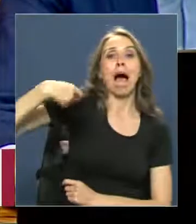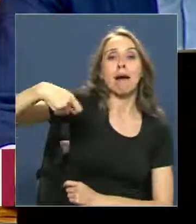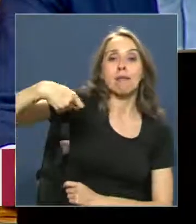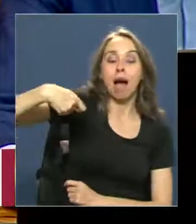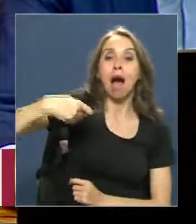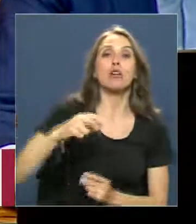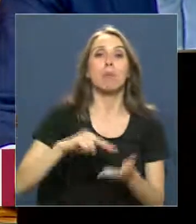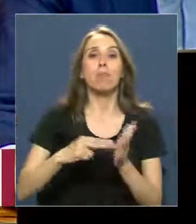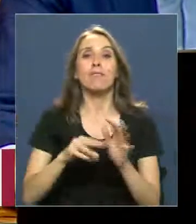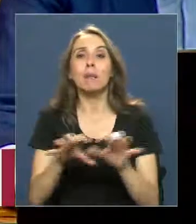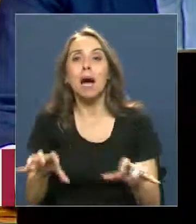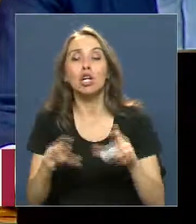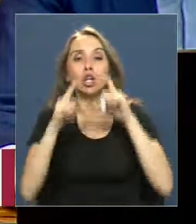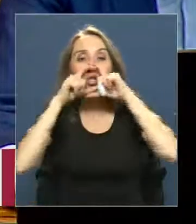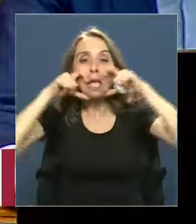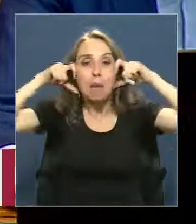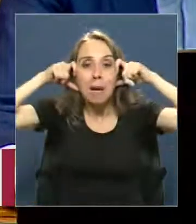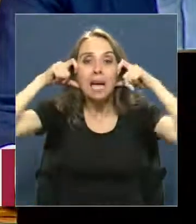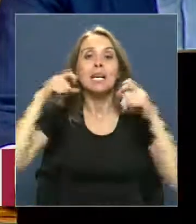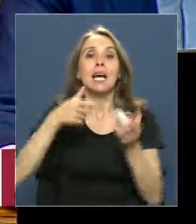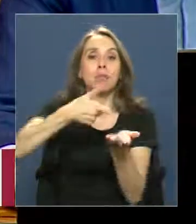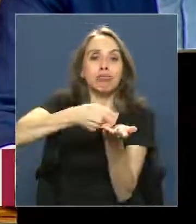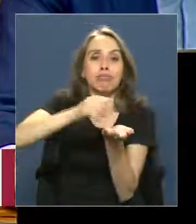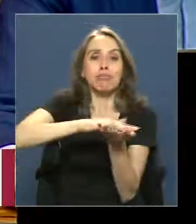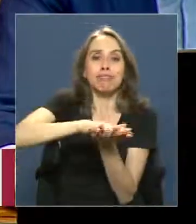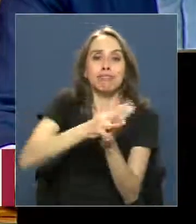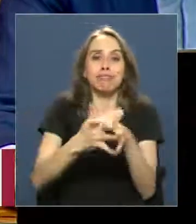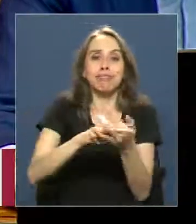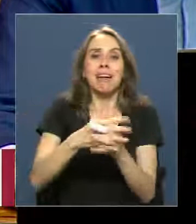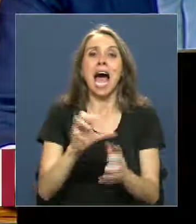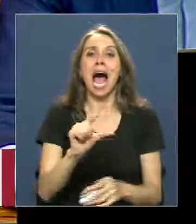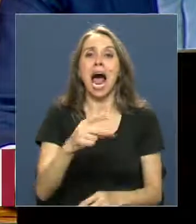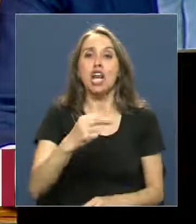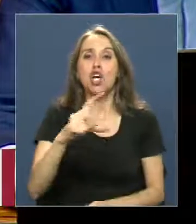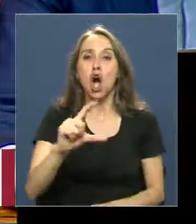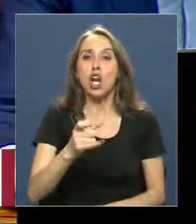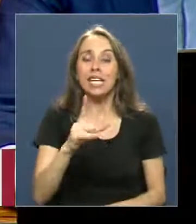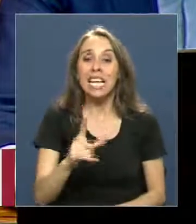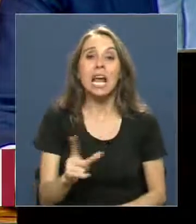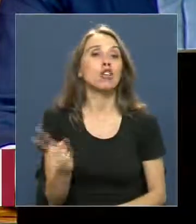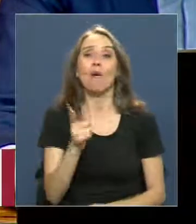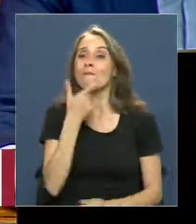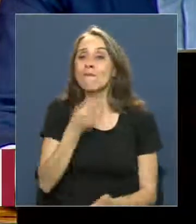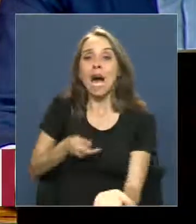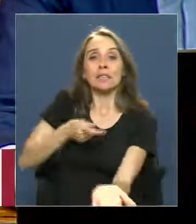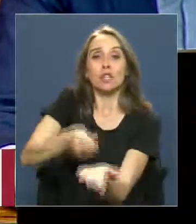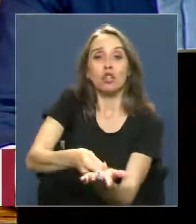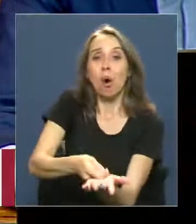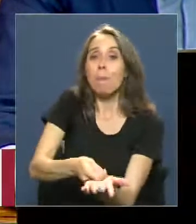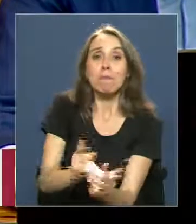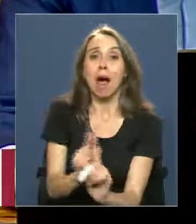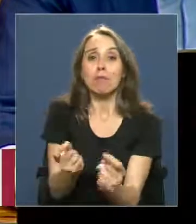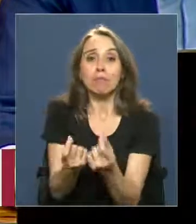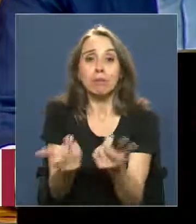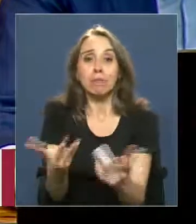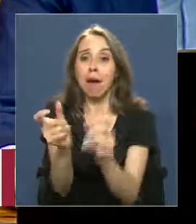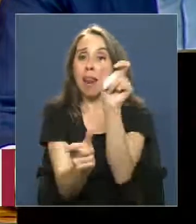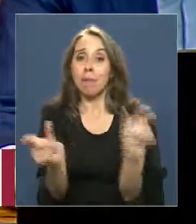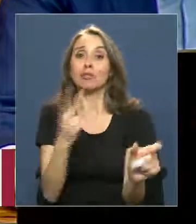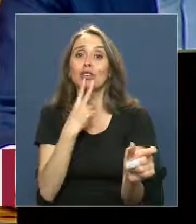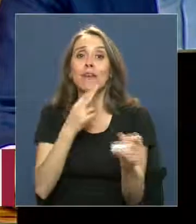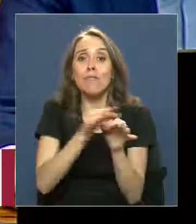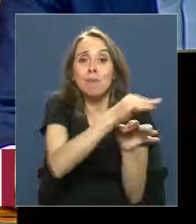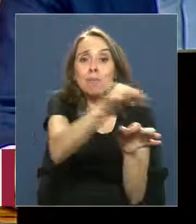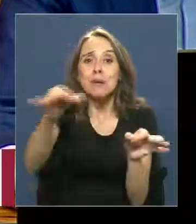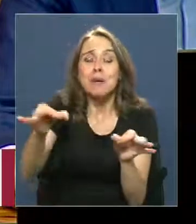productos sanitarios como mascarilla, alcohol gel y otros, que además, digámoslo de paso, no son de fácil acceso para nuestra población.